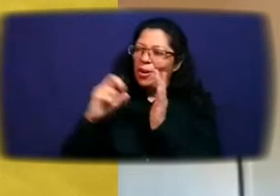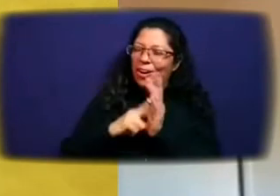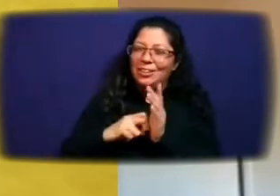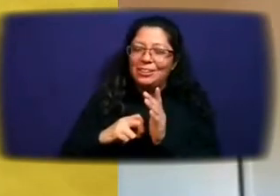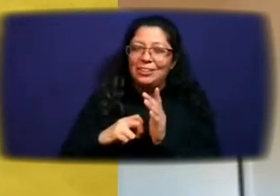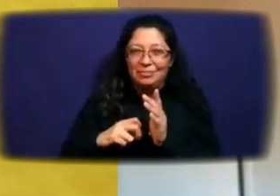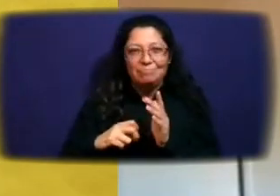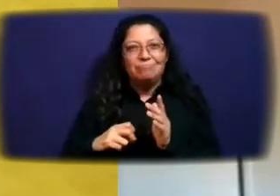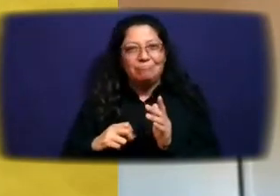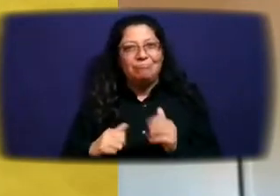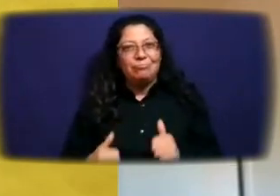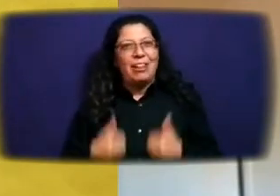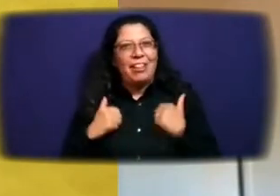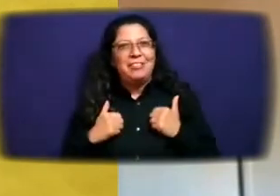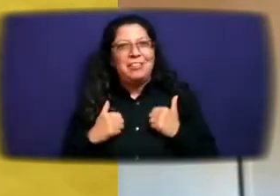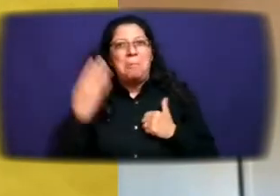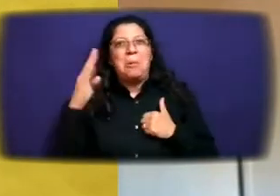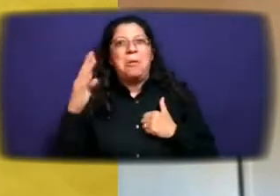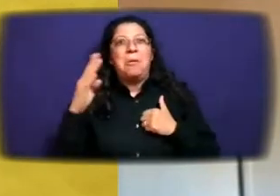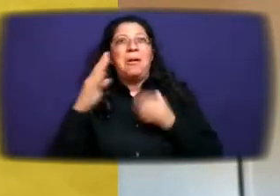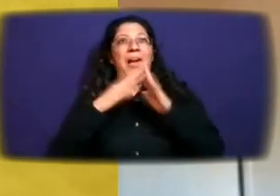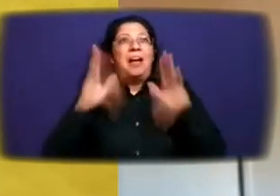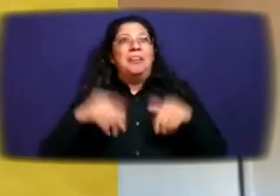grande, azul,